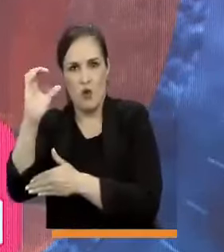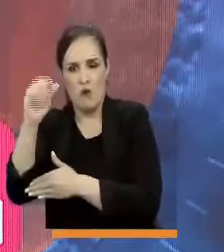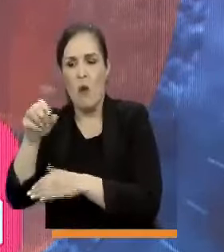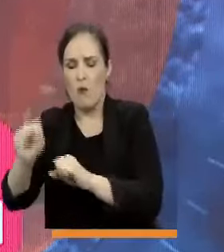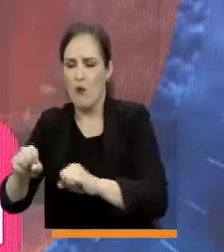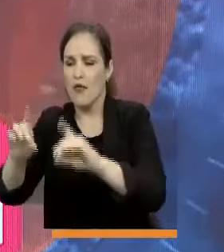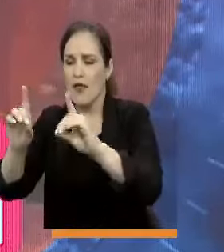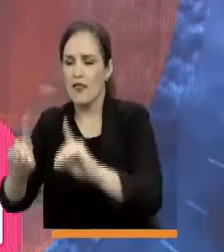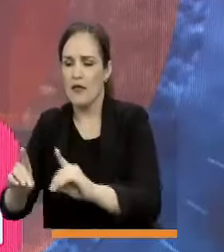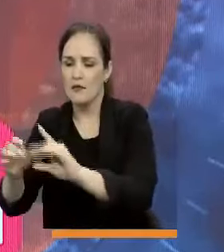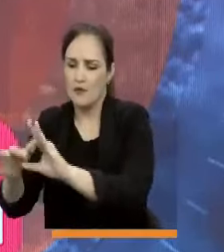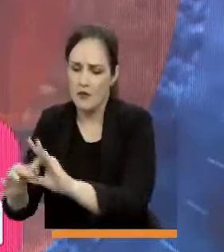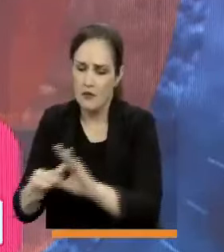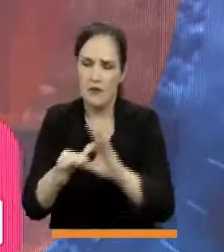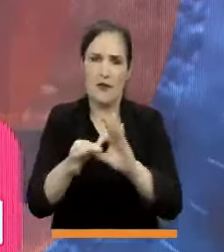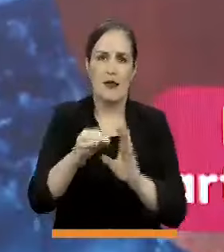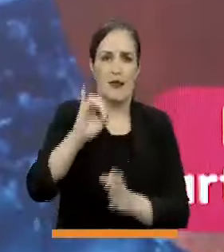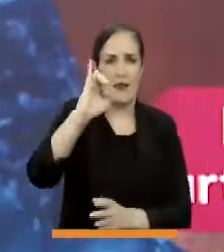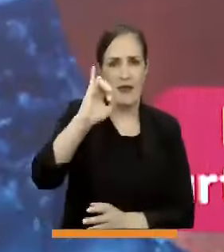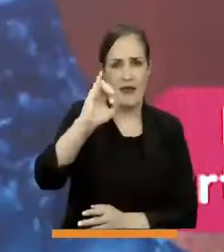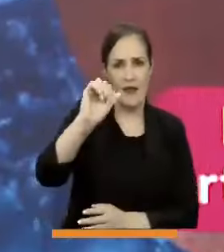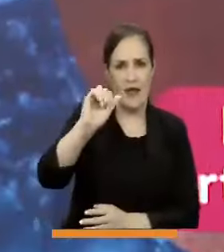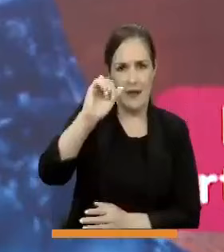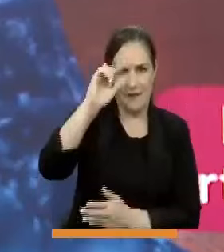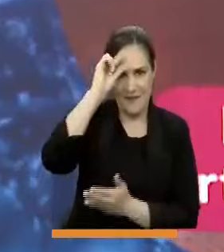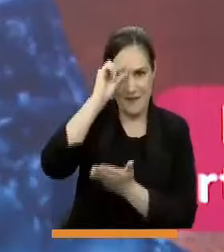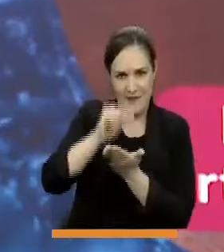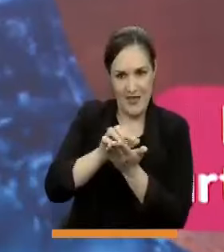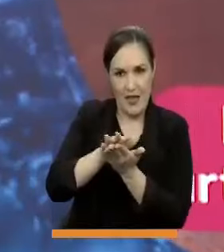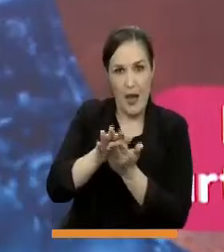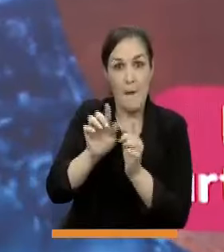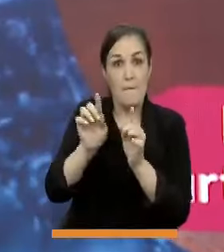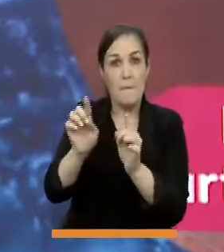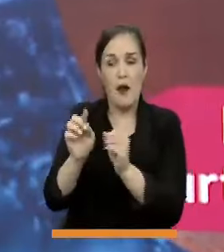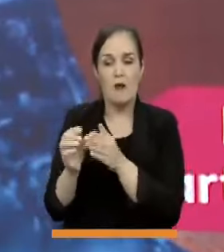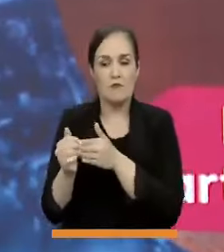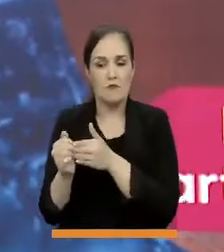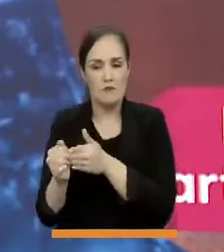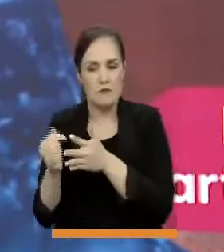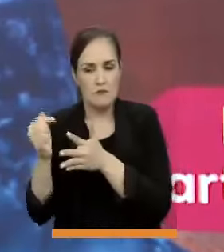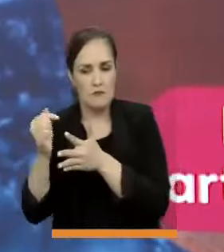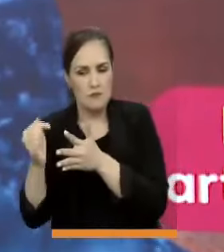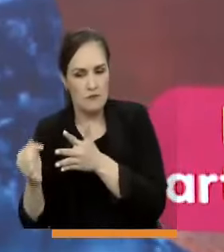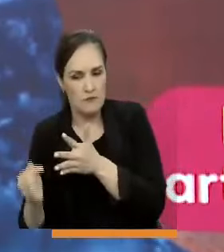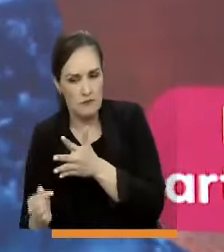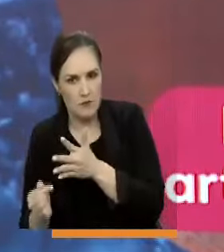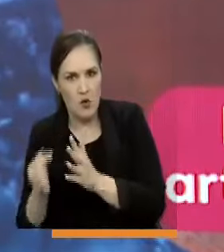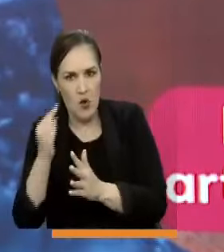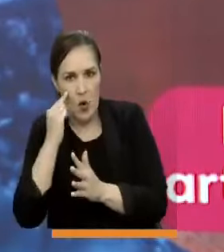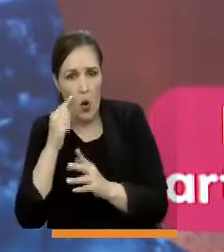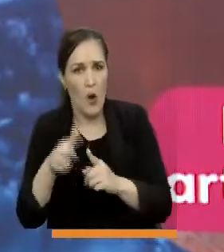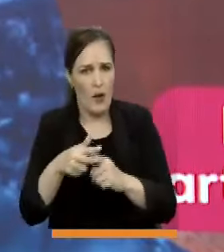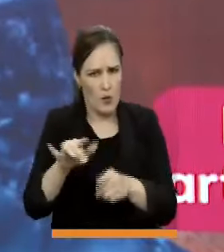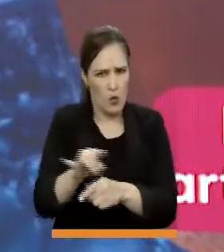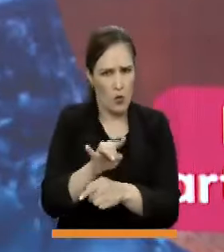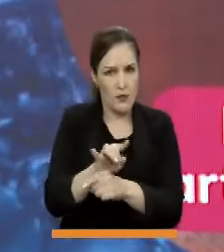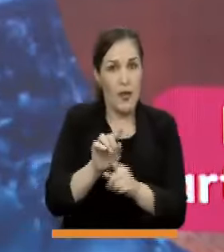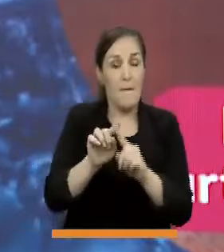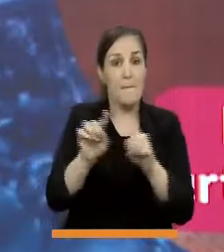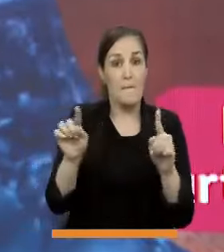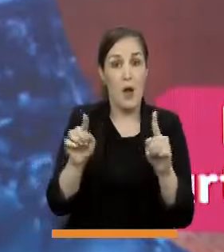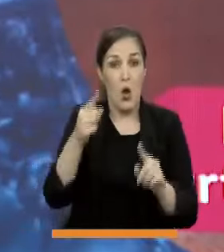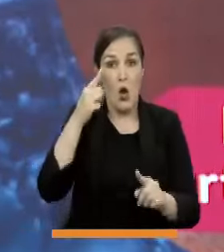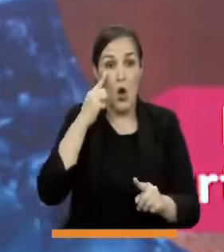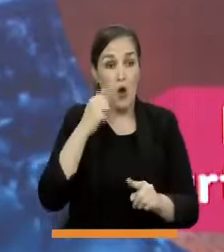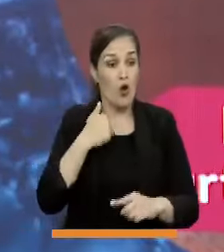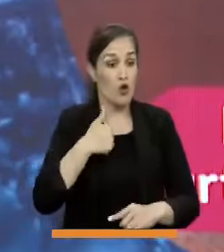con la inteligencia artificial. Aunque el alto tribunal dio vía libre de la herramienta, advirtió que una máquina no